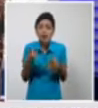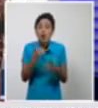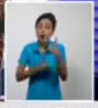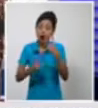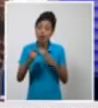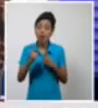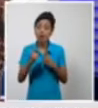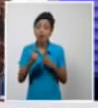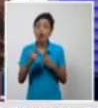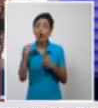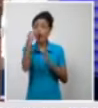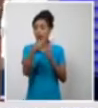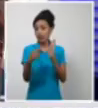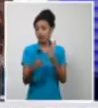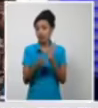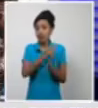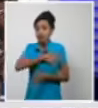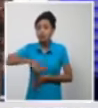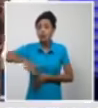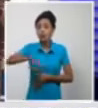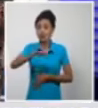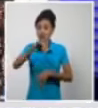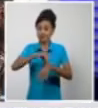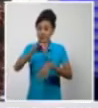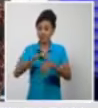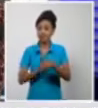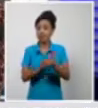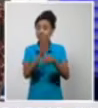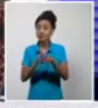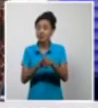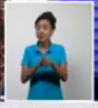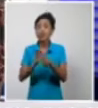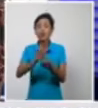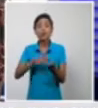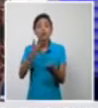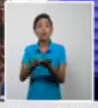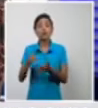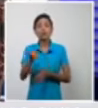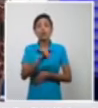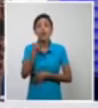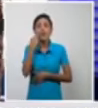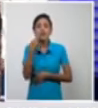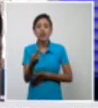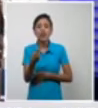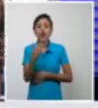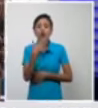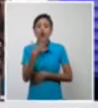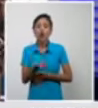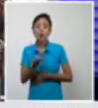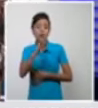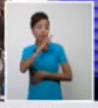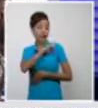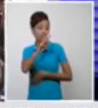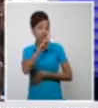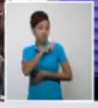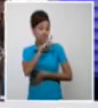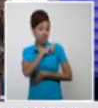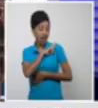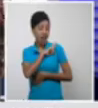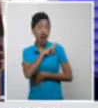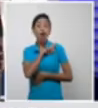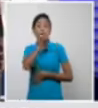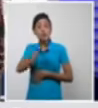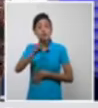cubana. Las propuestas también se han dirigido a elevar la corresponsabilidad en temas de autocuidados